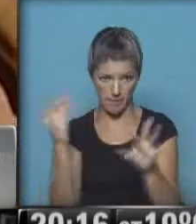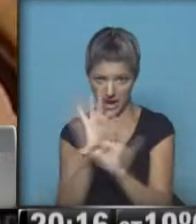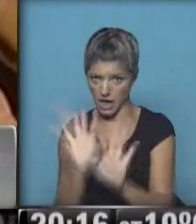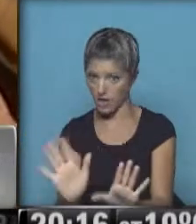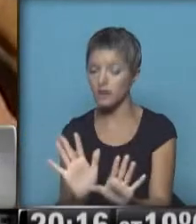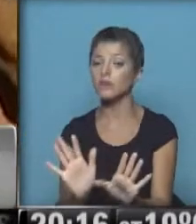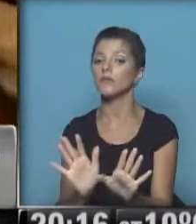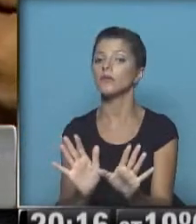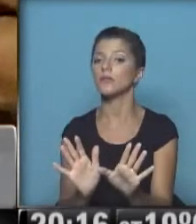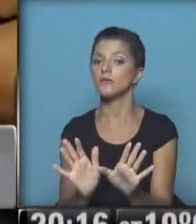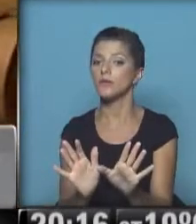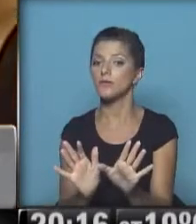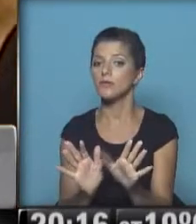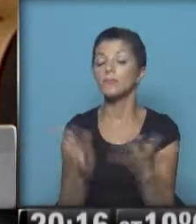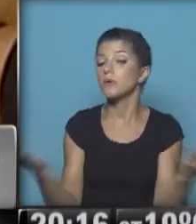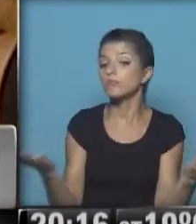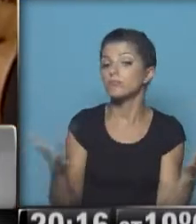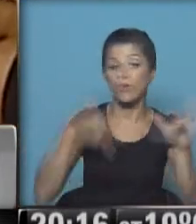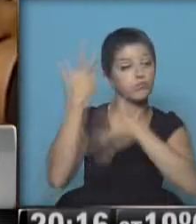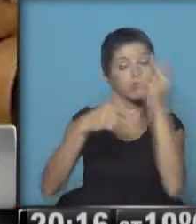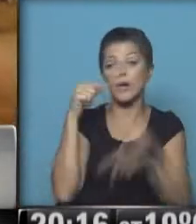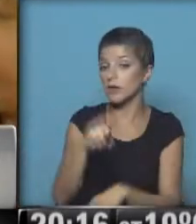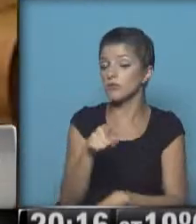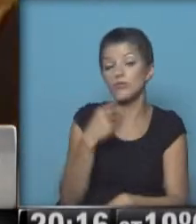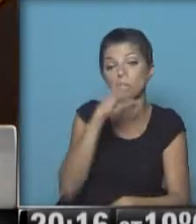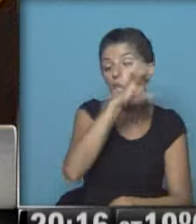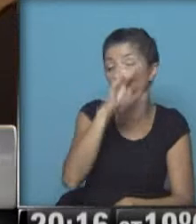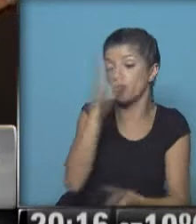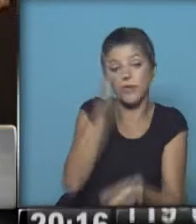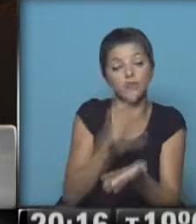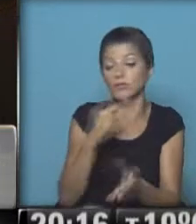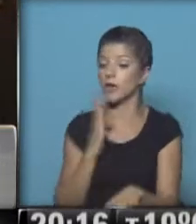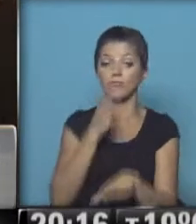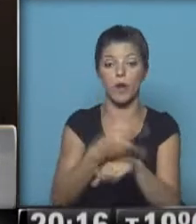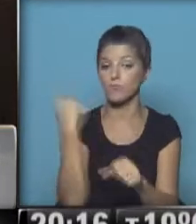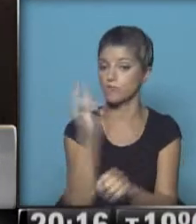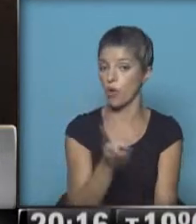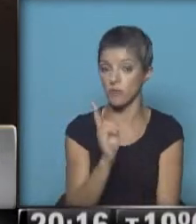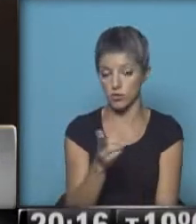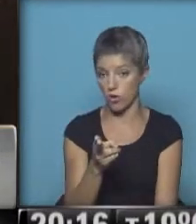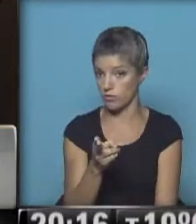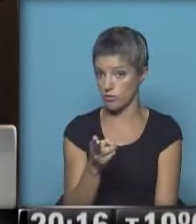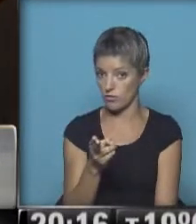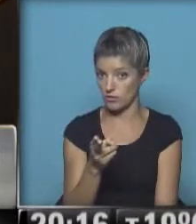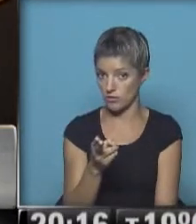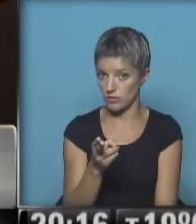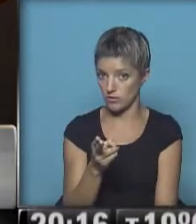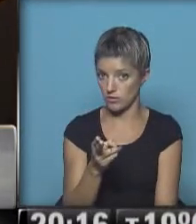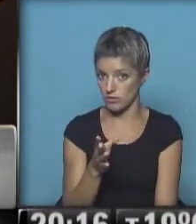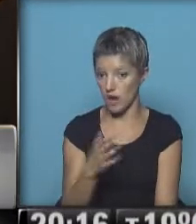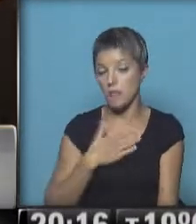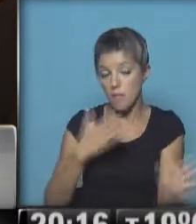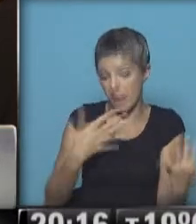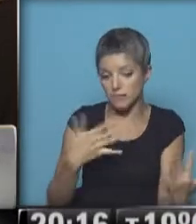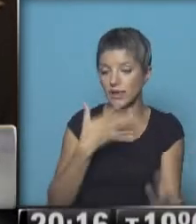la determinada persona en especial, tiene todo el derecho del mundo a plantear, Bernie, lo que plantea. No me pareció mala la decisión,